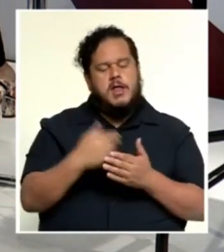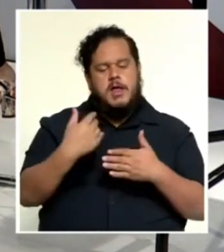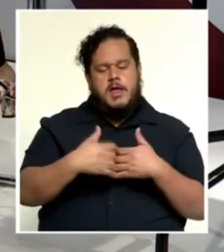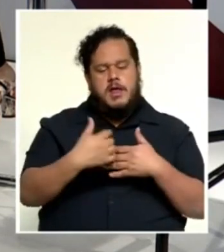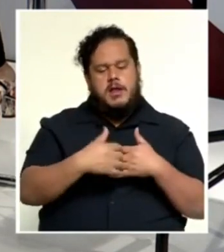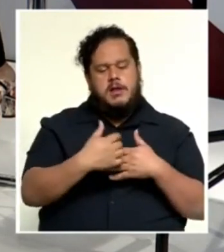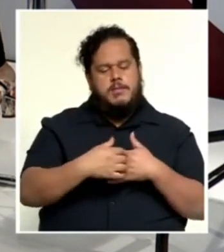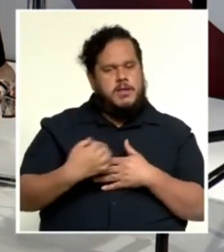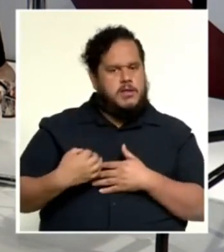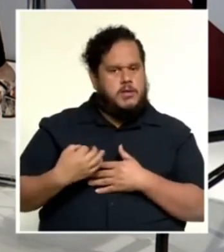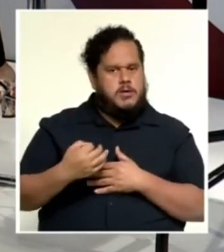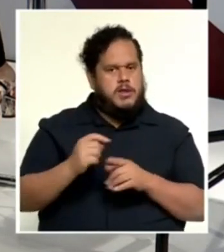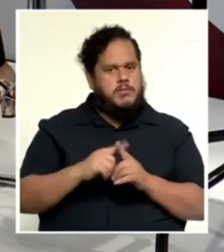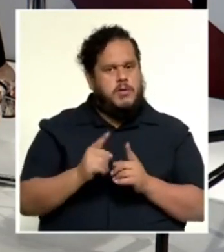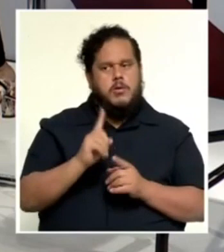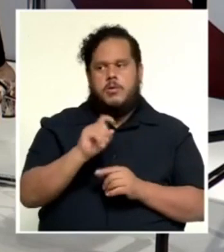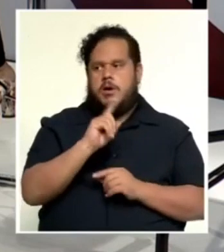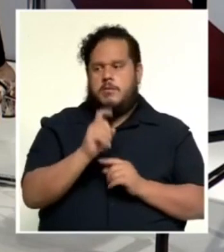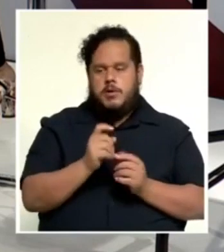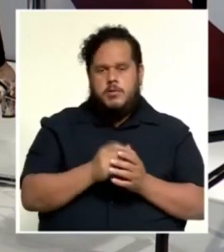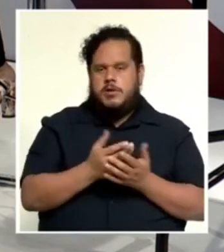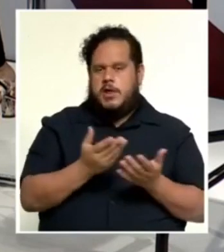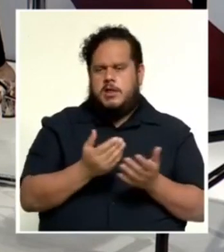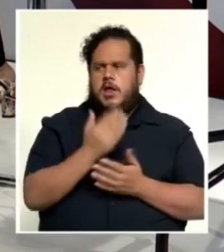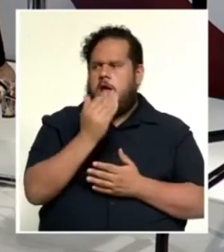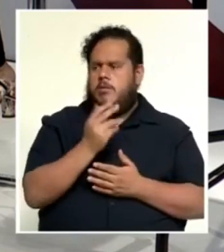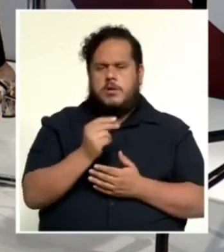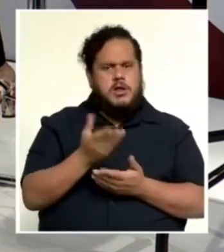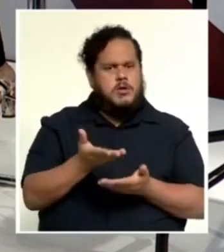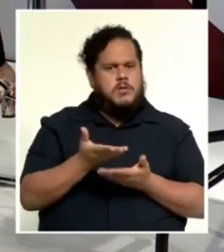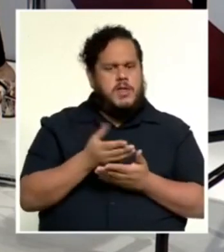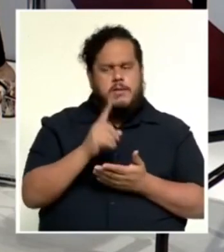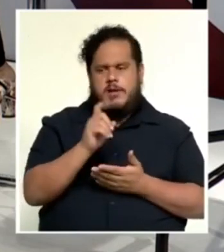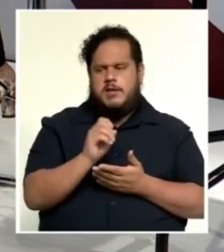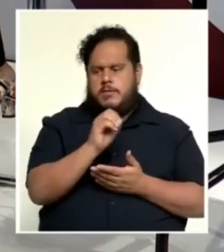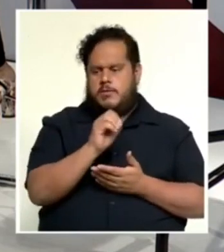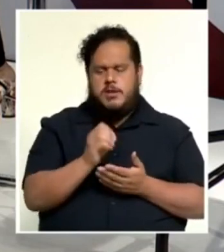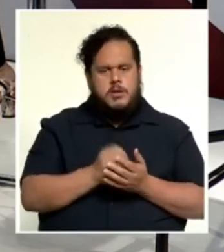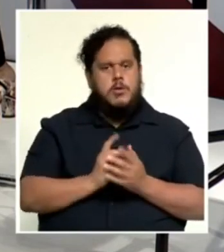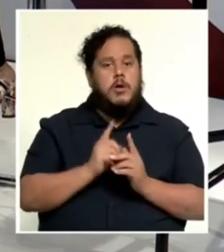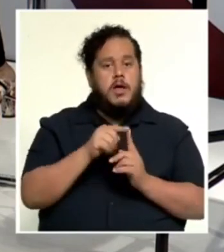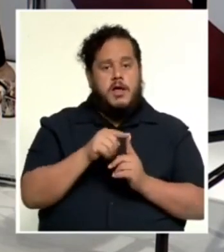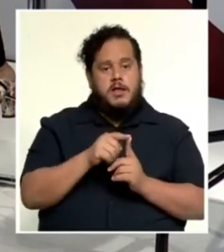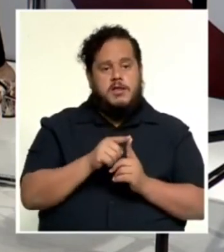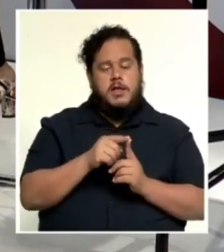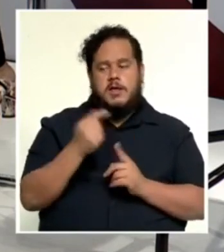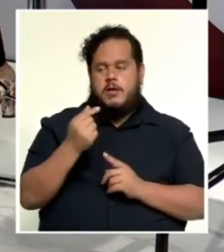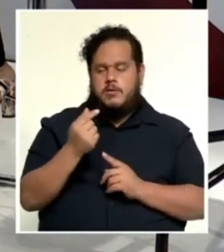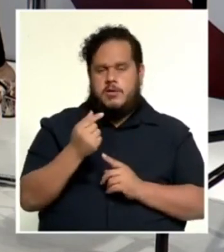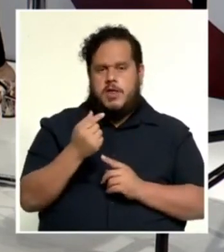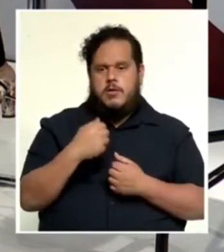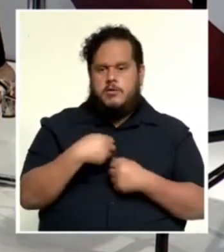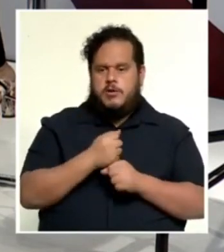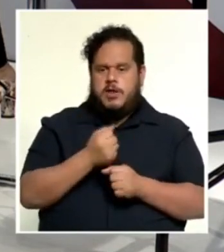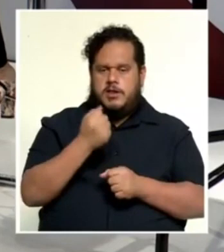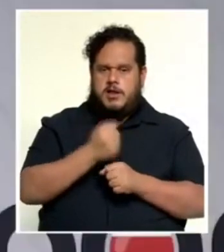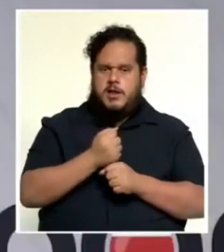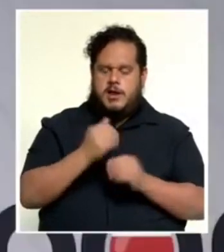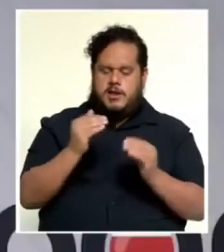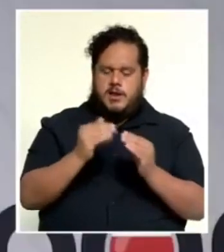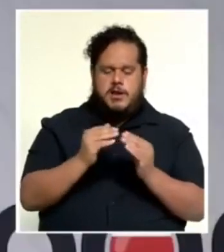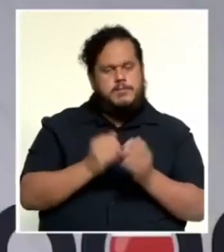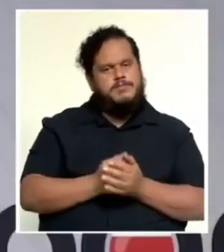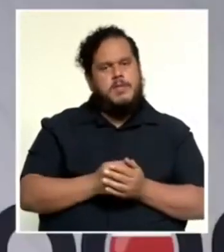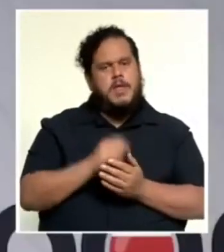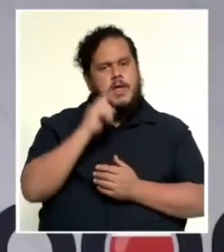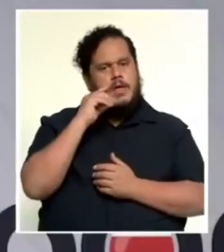los días, pero una pregunta recurrente es ¿por qué no me daba el 100% hasta que don Gustavo nos hace la tarea? No, me